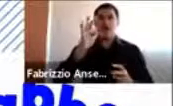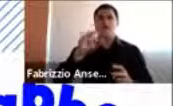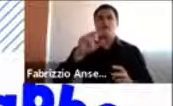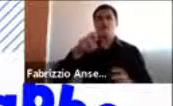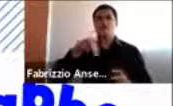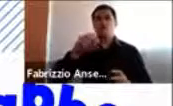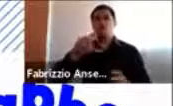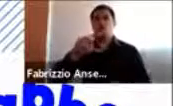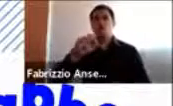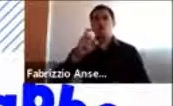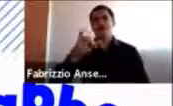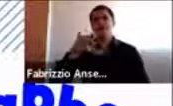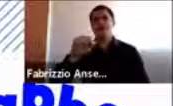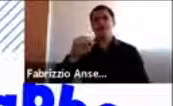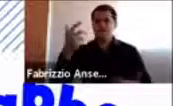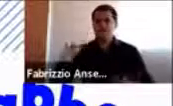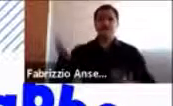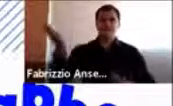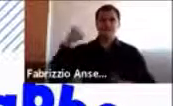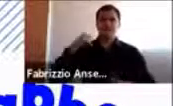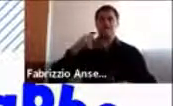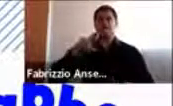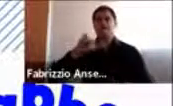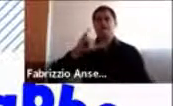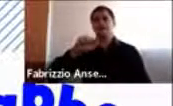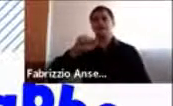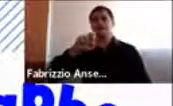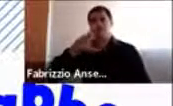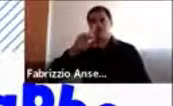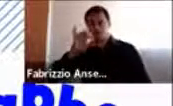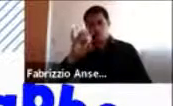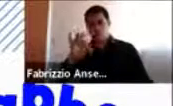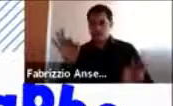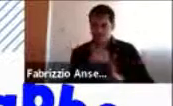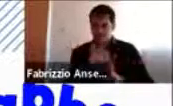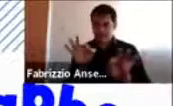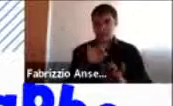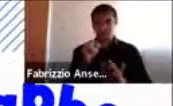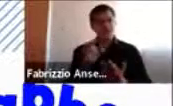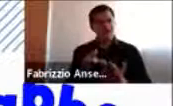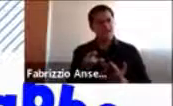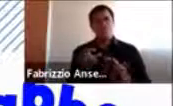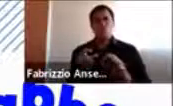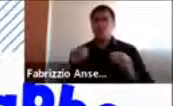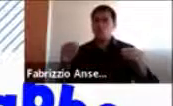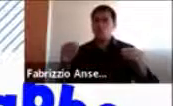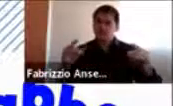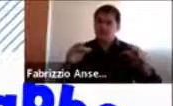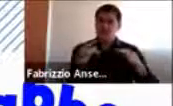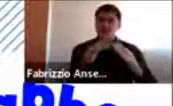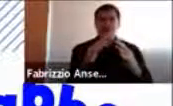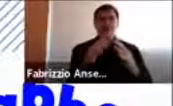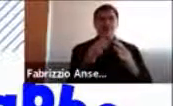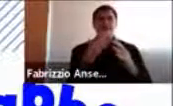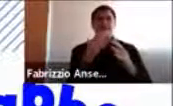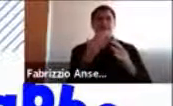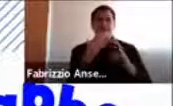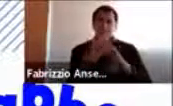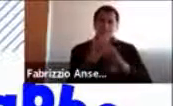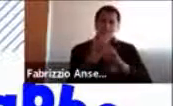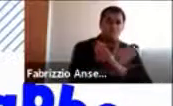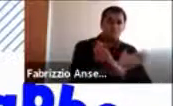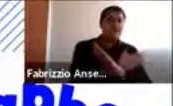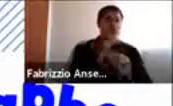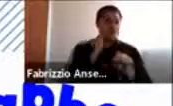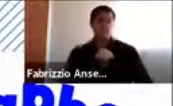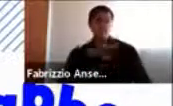es considerada como una de las principales variables predictoras tempranas del desarrollo de la lectura pero también es ella el núcleo